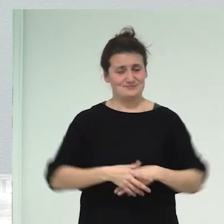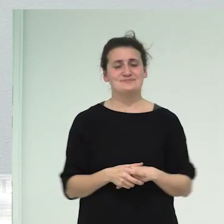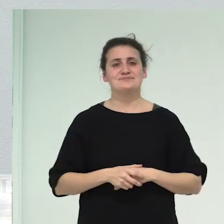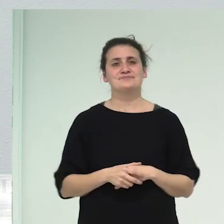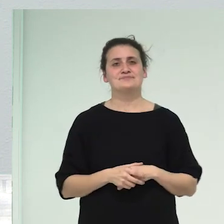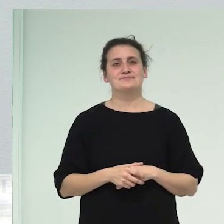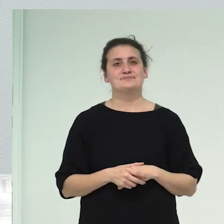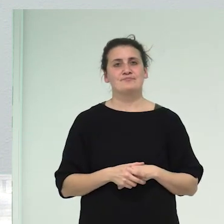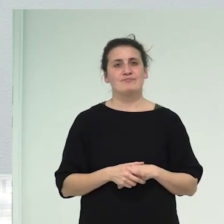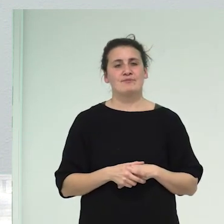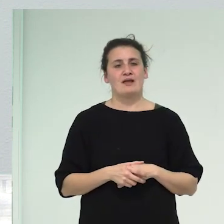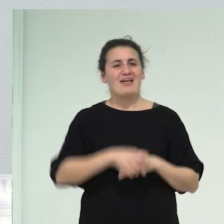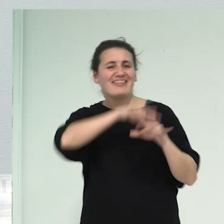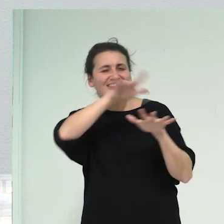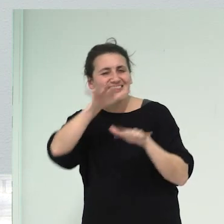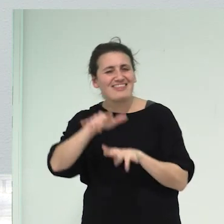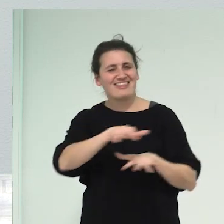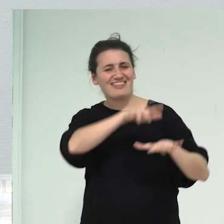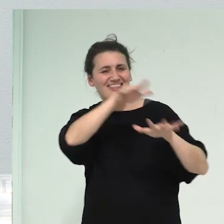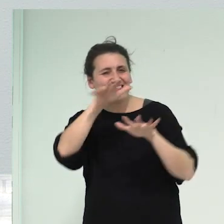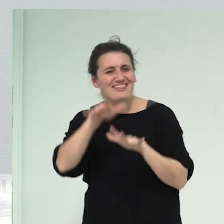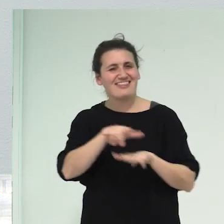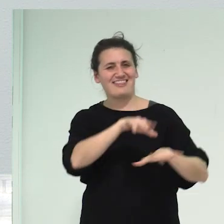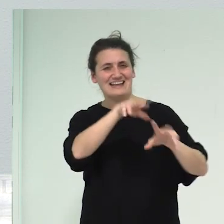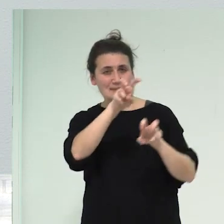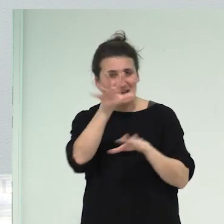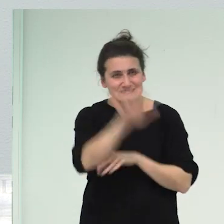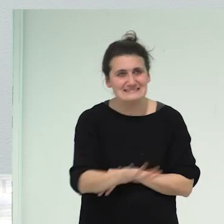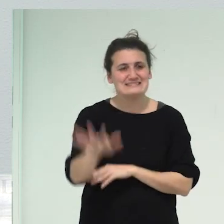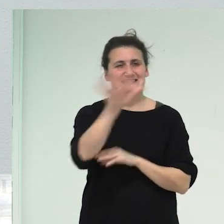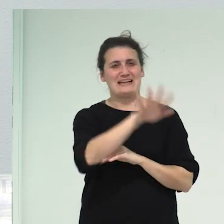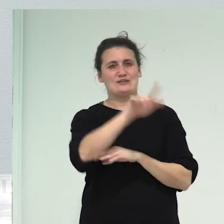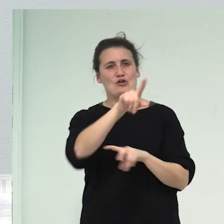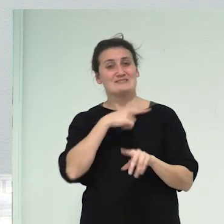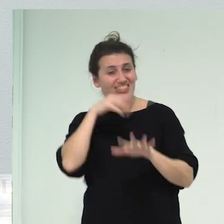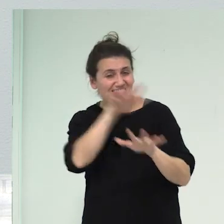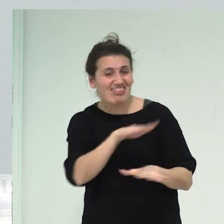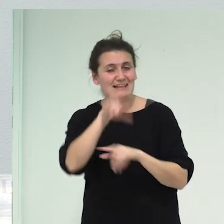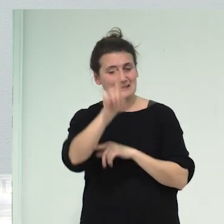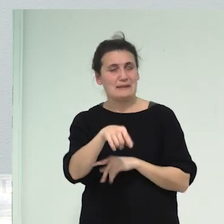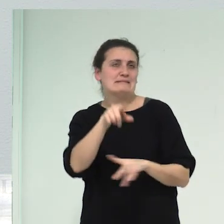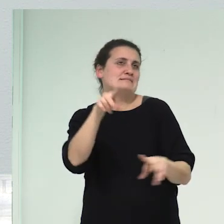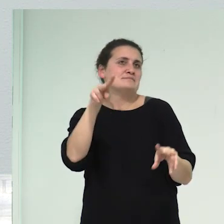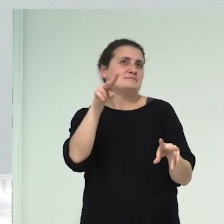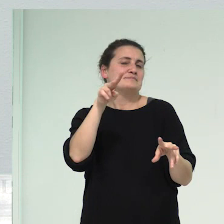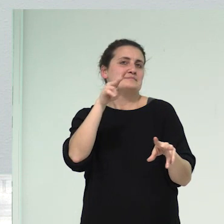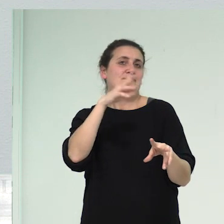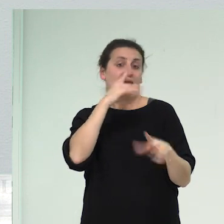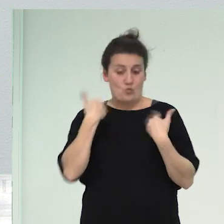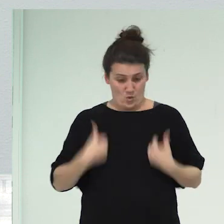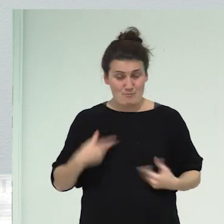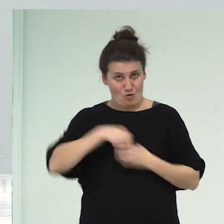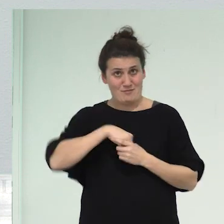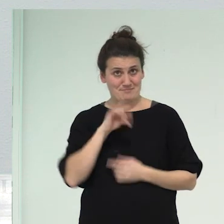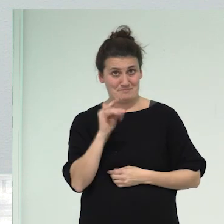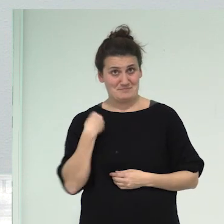La rapiña, como dice Rita Segato, contra los territorios, es la rapiña también que se da en nuestros cuerpos y